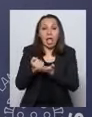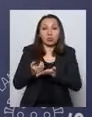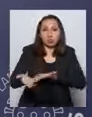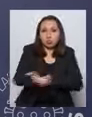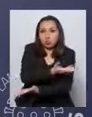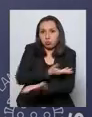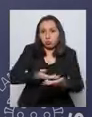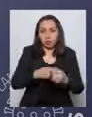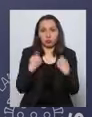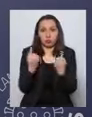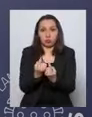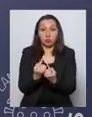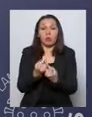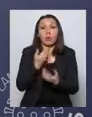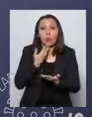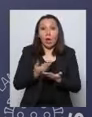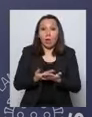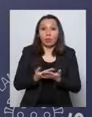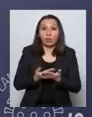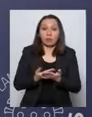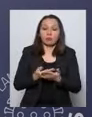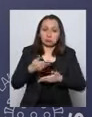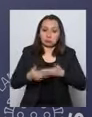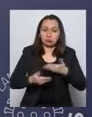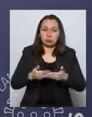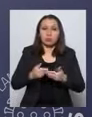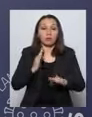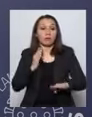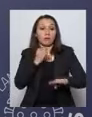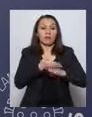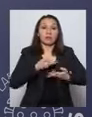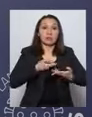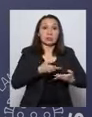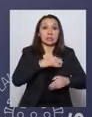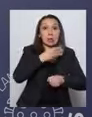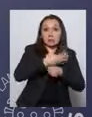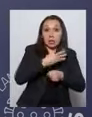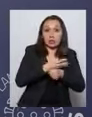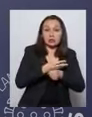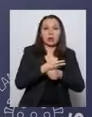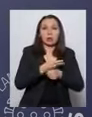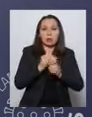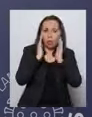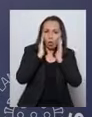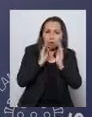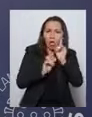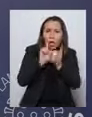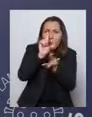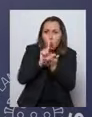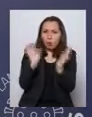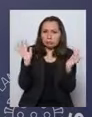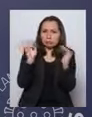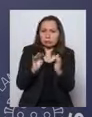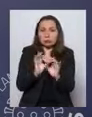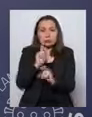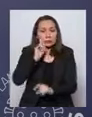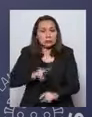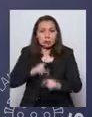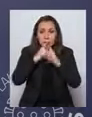entre nosotros en la medida insisto en que vayamos a ver a un adulto mayor en la medida en que nos concentremos en algún lugar que no usemos